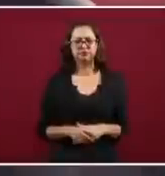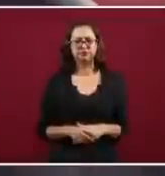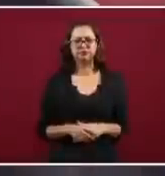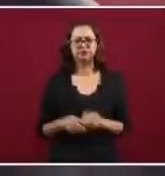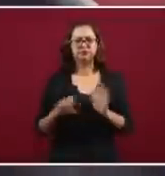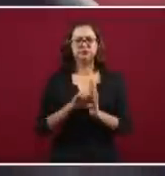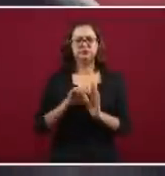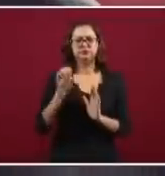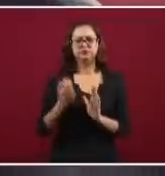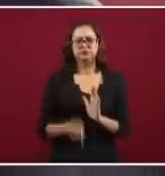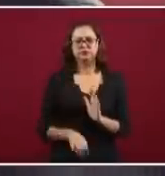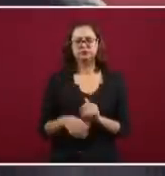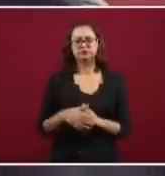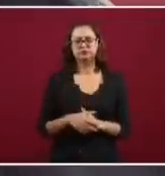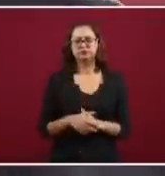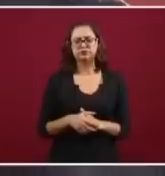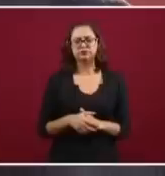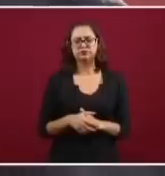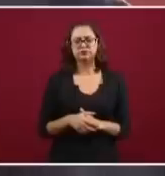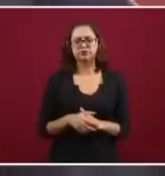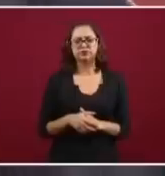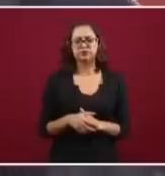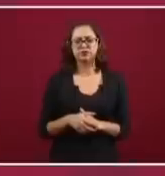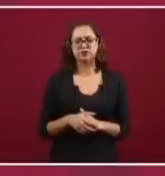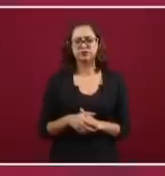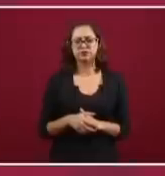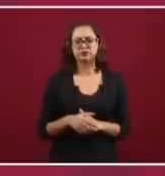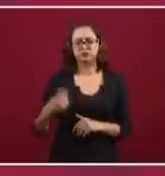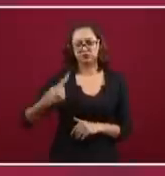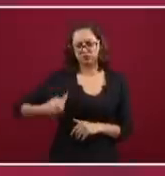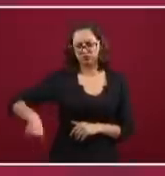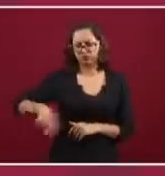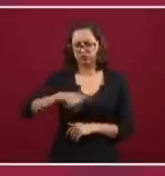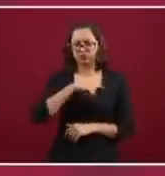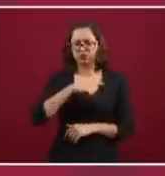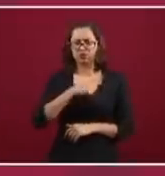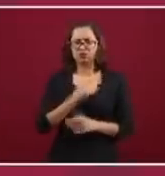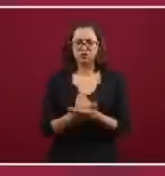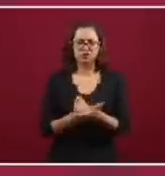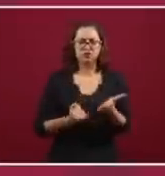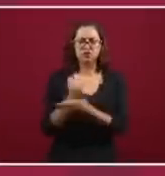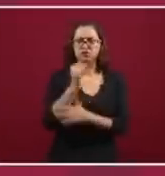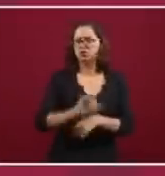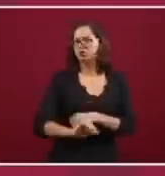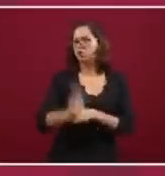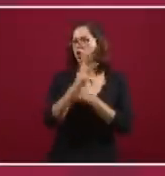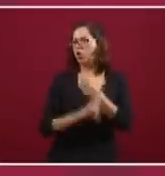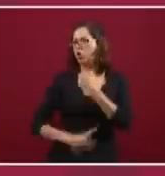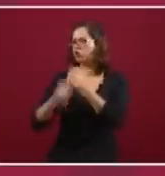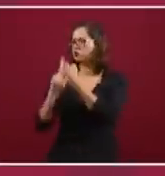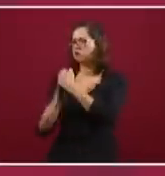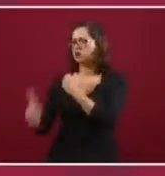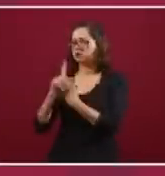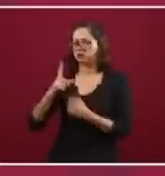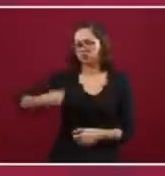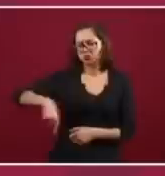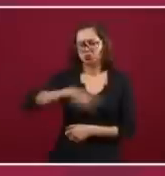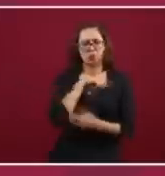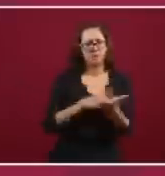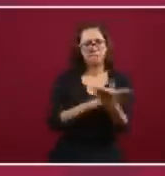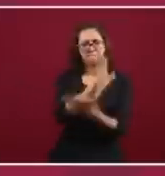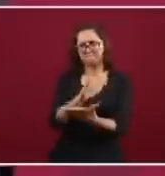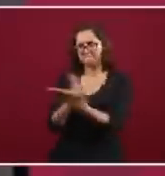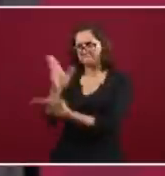Por ejemplo, cuando tomamos decisiones de no intervenir en asuntos de otros países, aunque